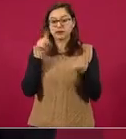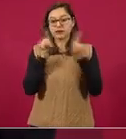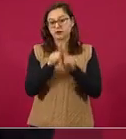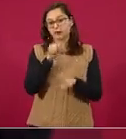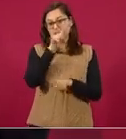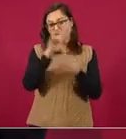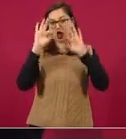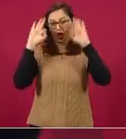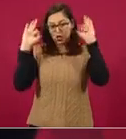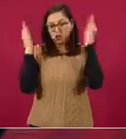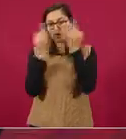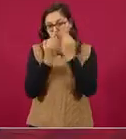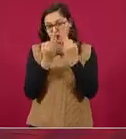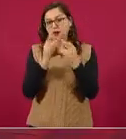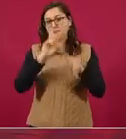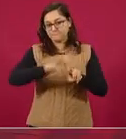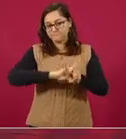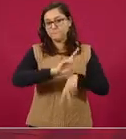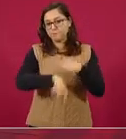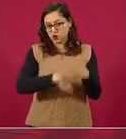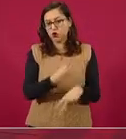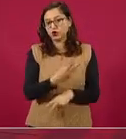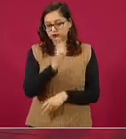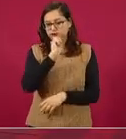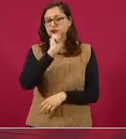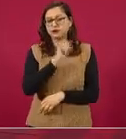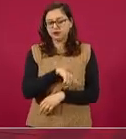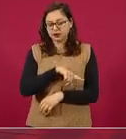además histórica,